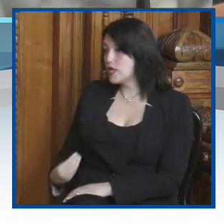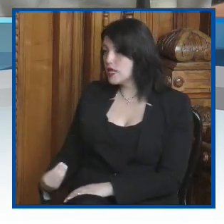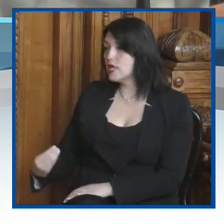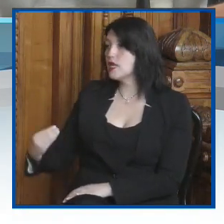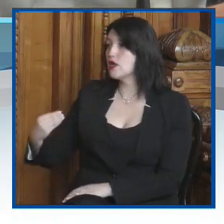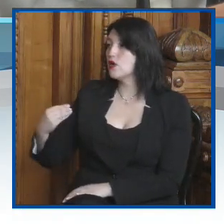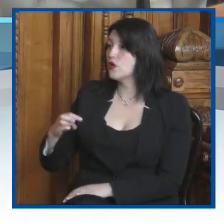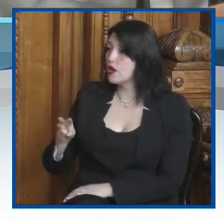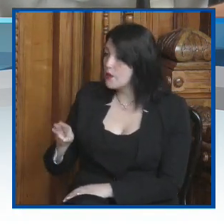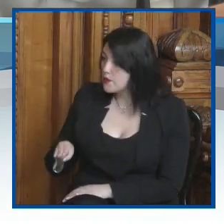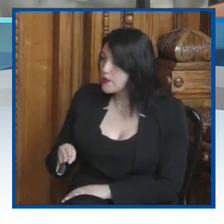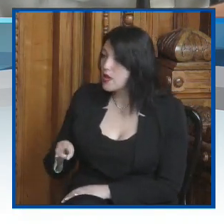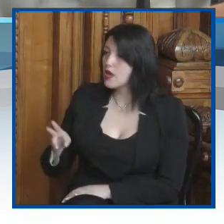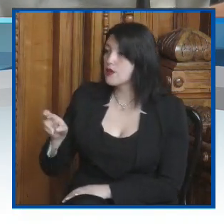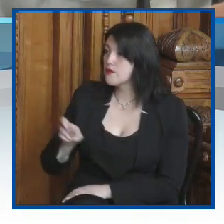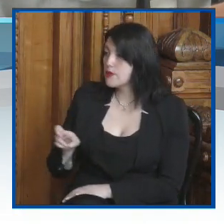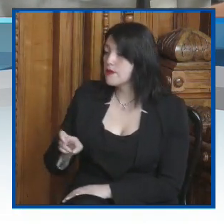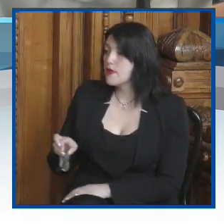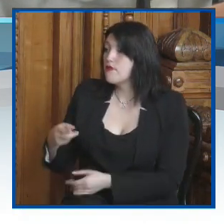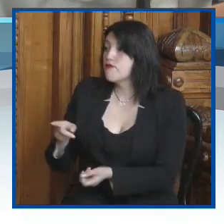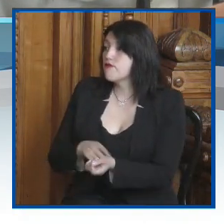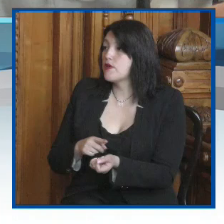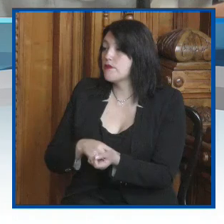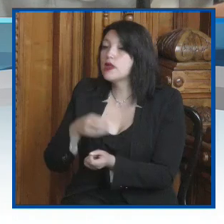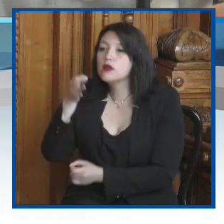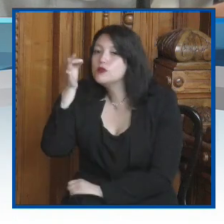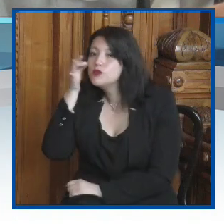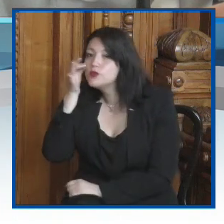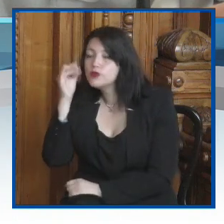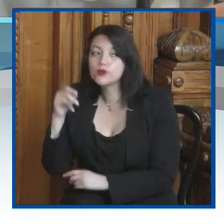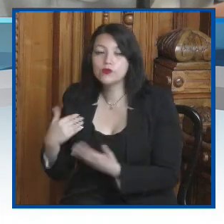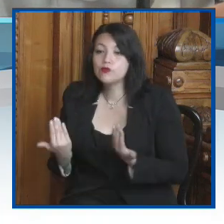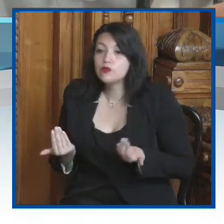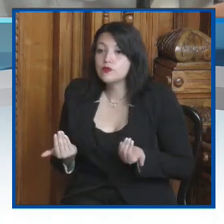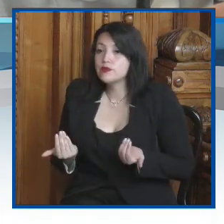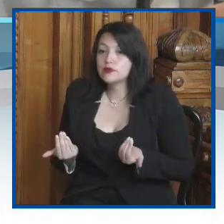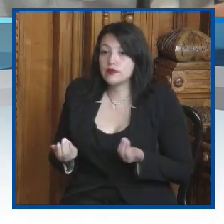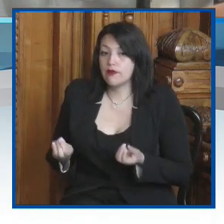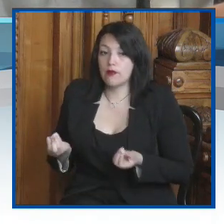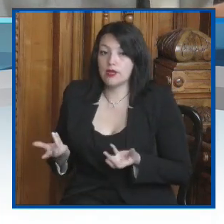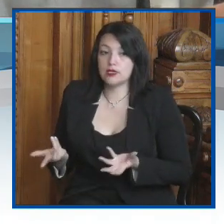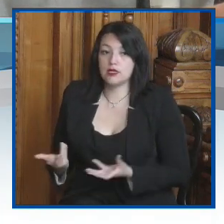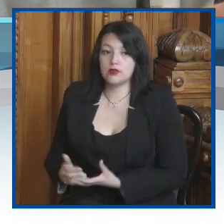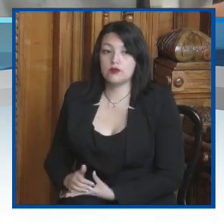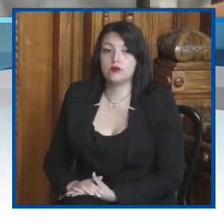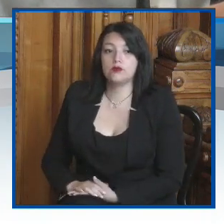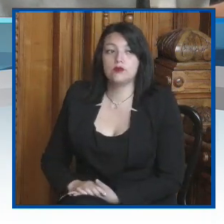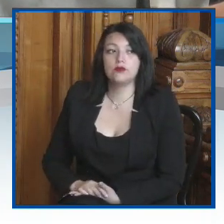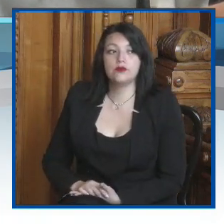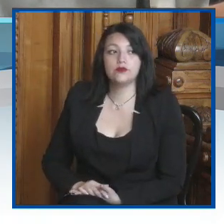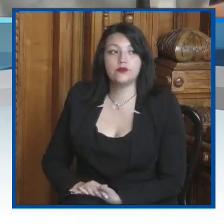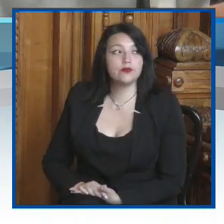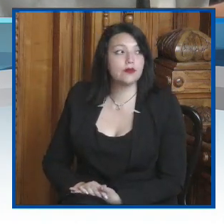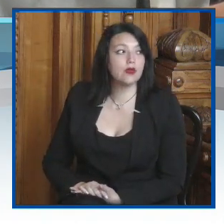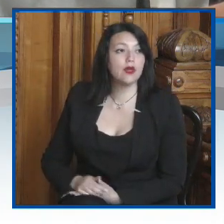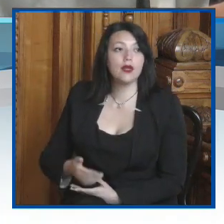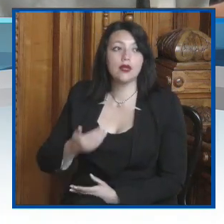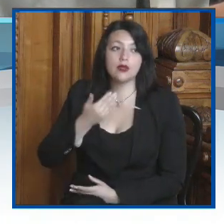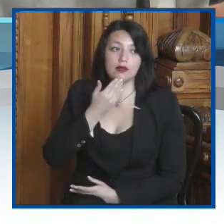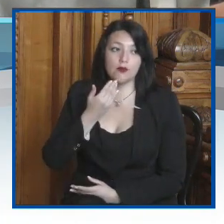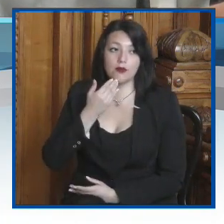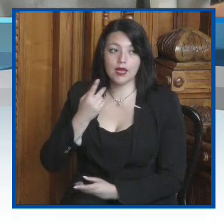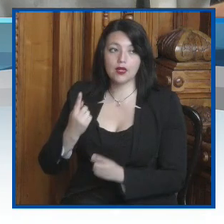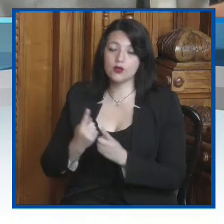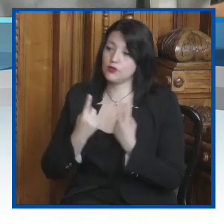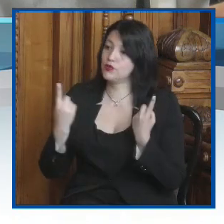un montón de familiares que están expectantes de la decisión nuestra para ver qué es lo que pasa. Entonces nosotros también tenemos que tener en cuenta